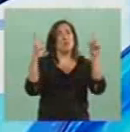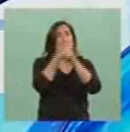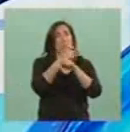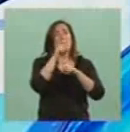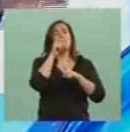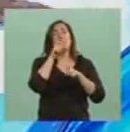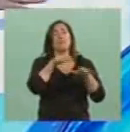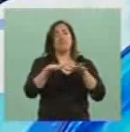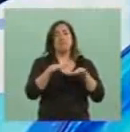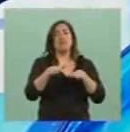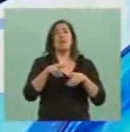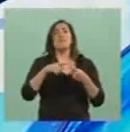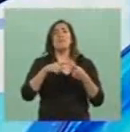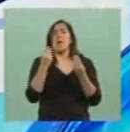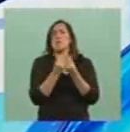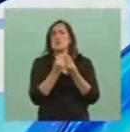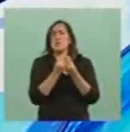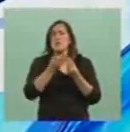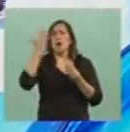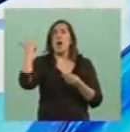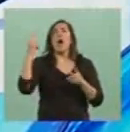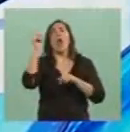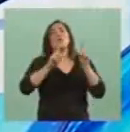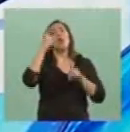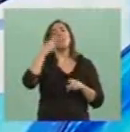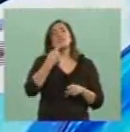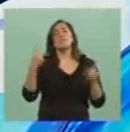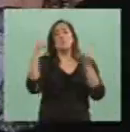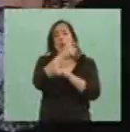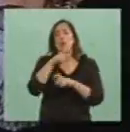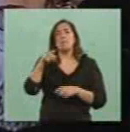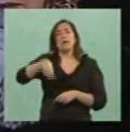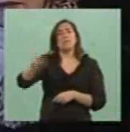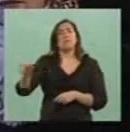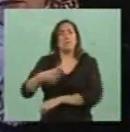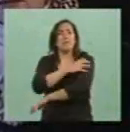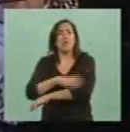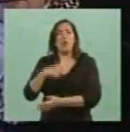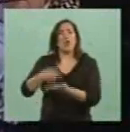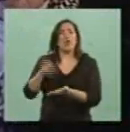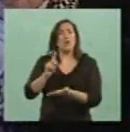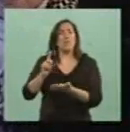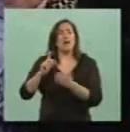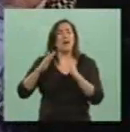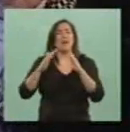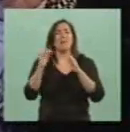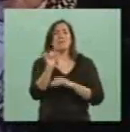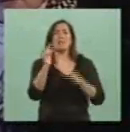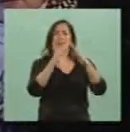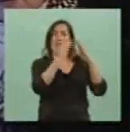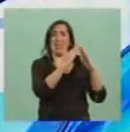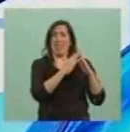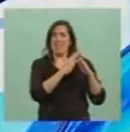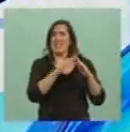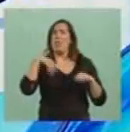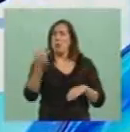le echaron la culpa a la subprime, parece que el problema eran los pobres que no habían pagado las hipotecas, finalmente nos dimos cuenta que el problema no eran los pobres que no habían pagado